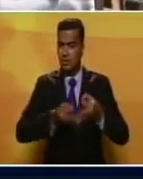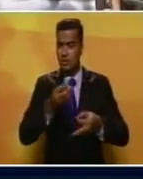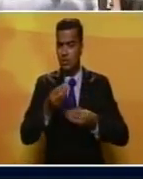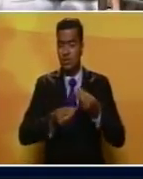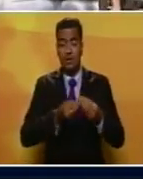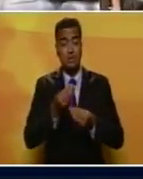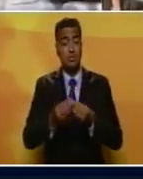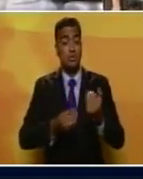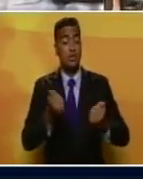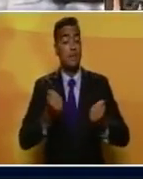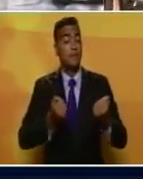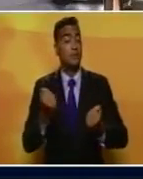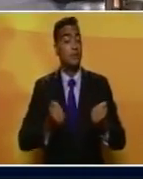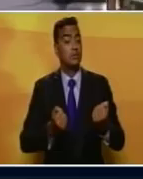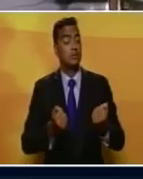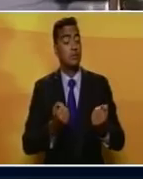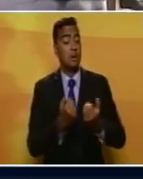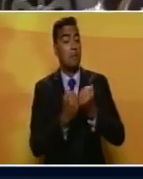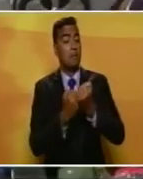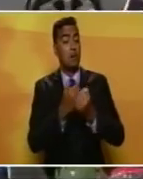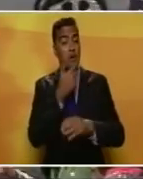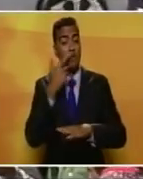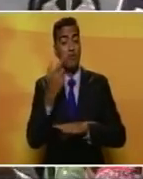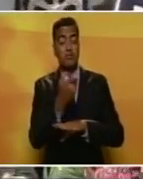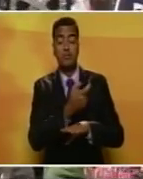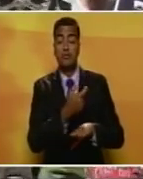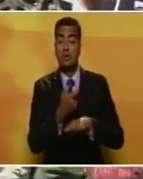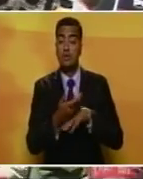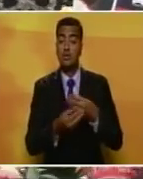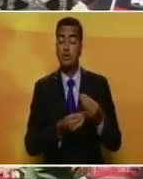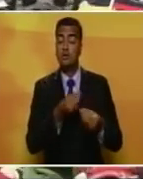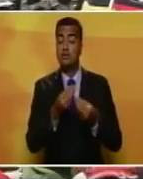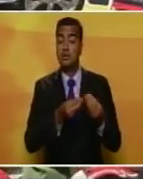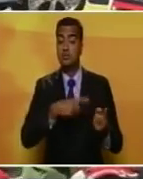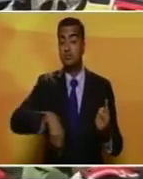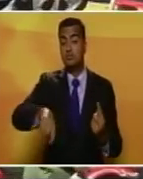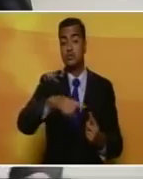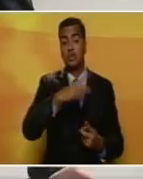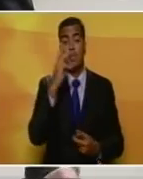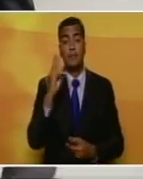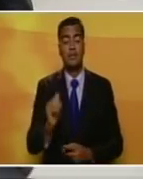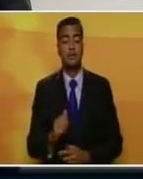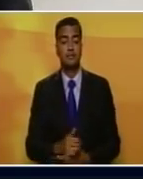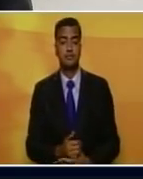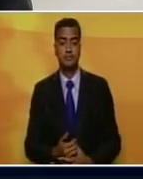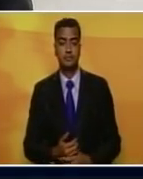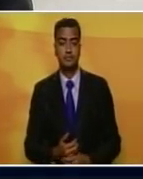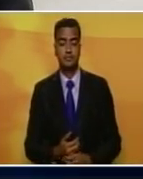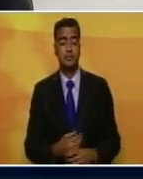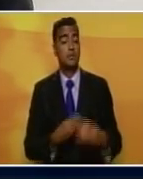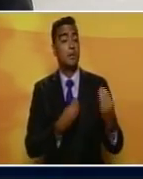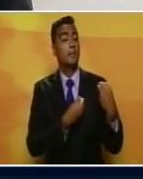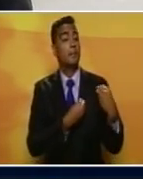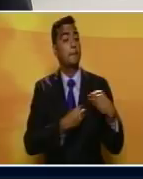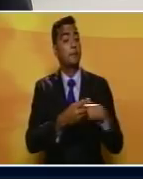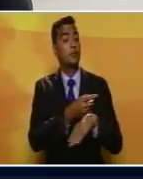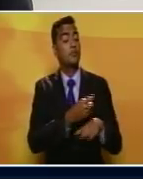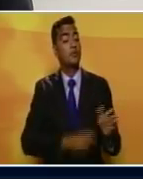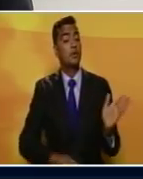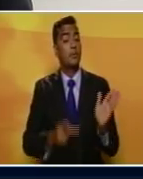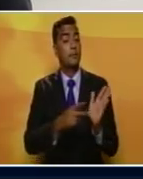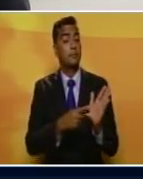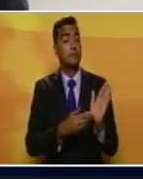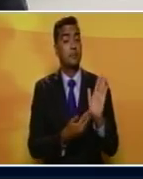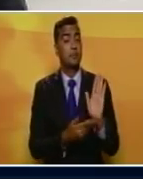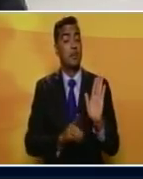vamos enfilados a garantizar los 10 millones de votos de hombres y mujeres que queremos la